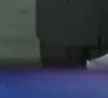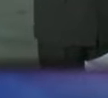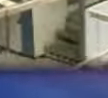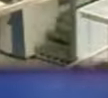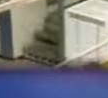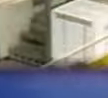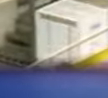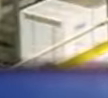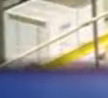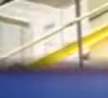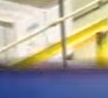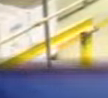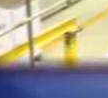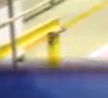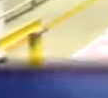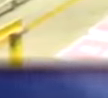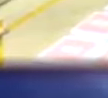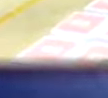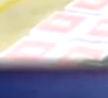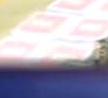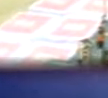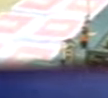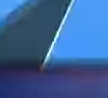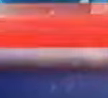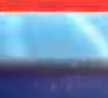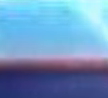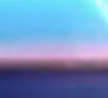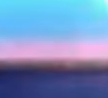material electoral el pasado 19 de febrero.